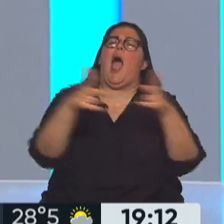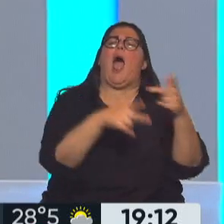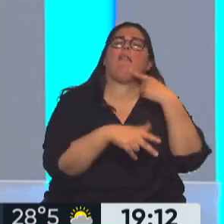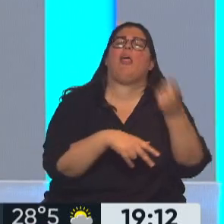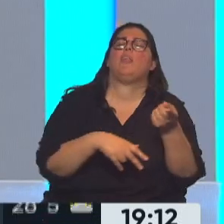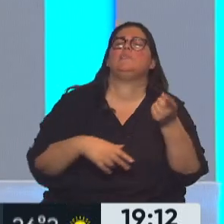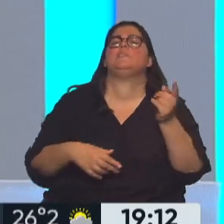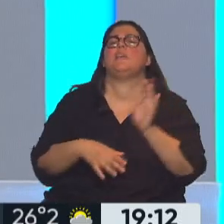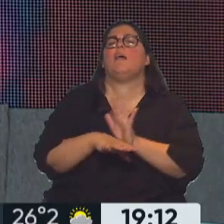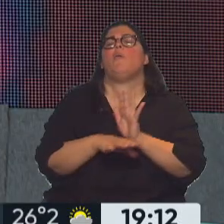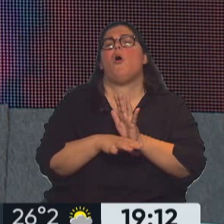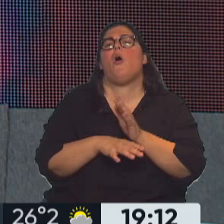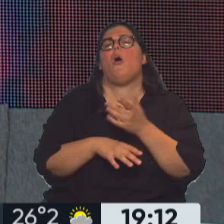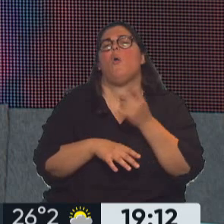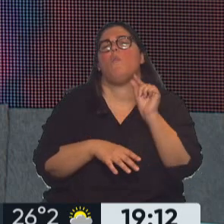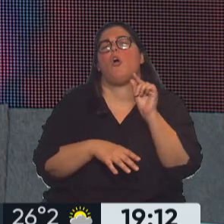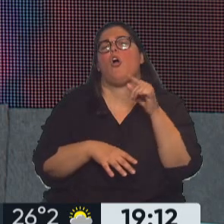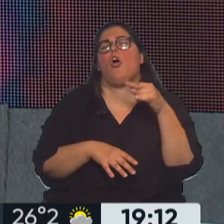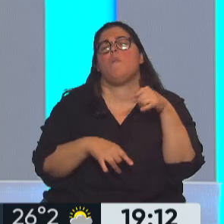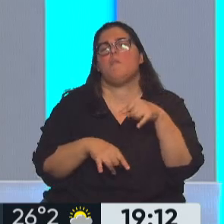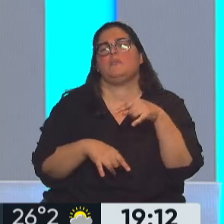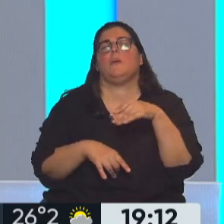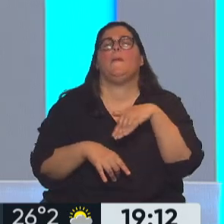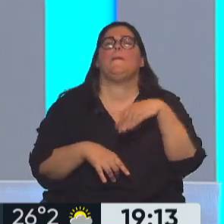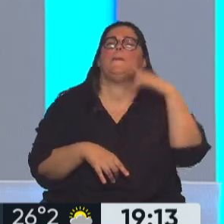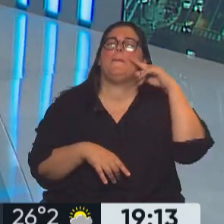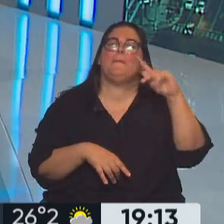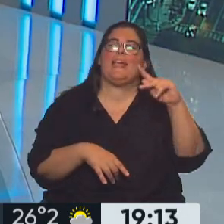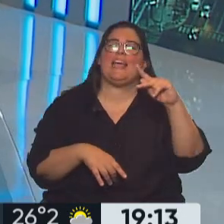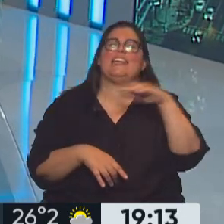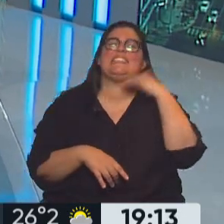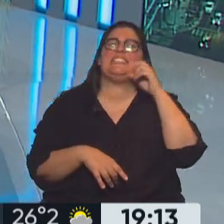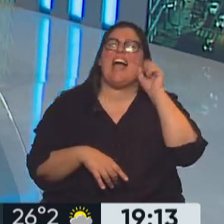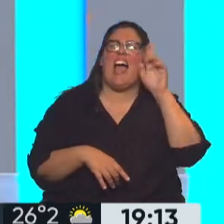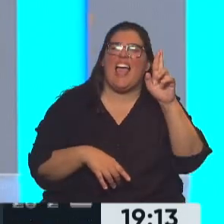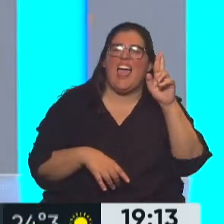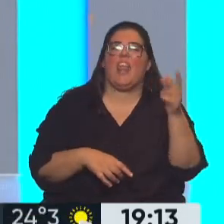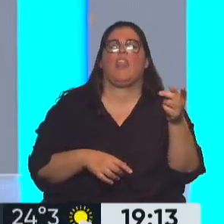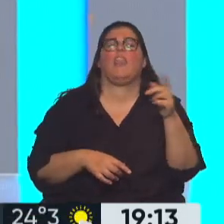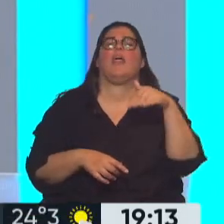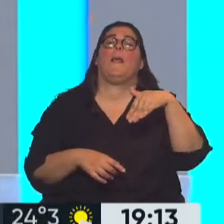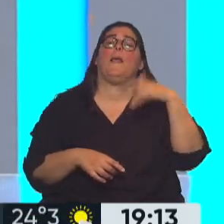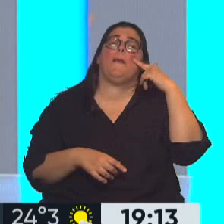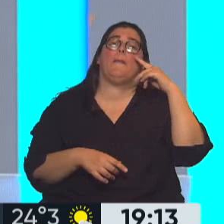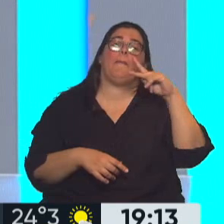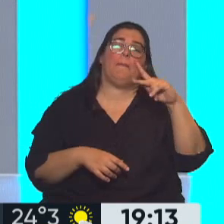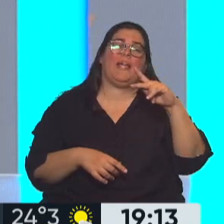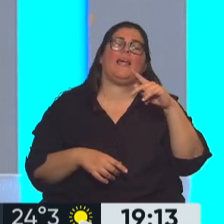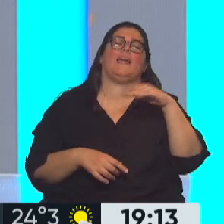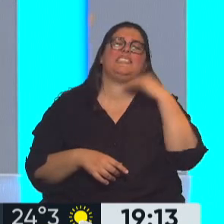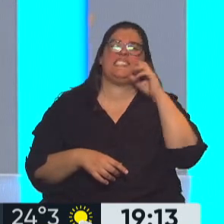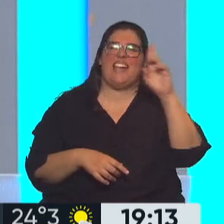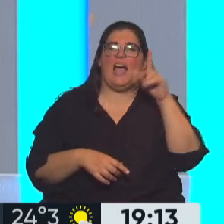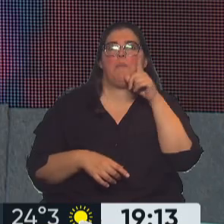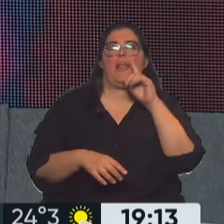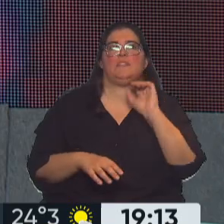que trae que es medio gatore quién mi jager Mier Richard no no mick jager aparece y pierde viste el